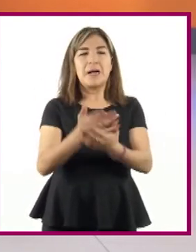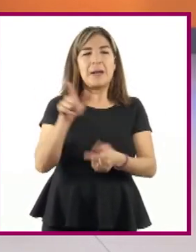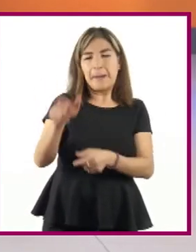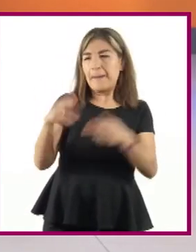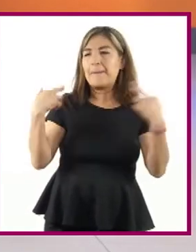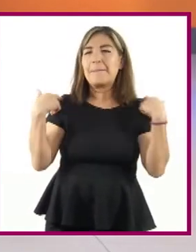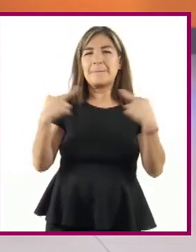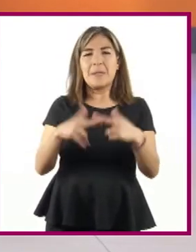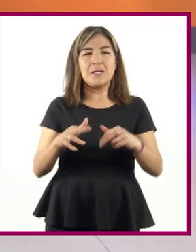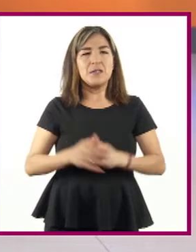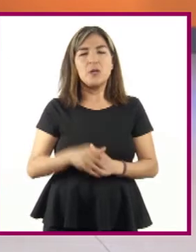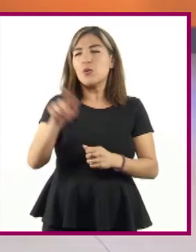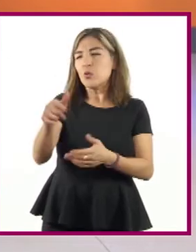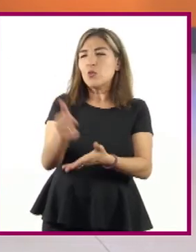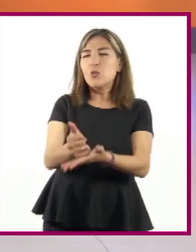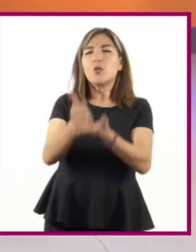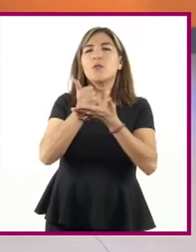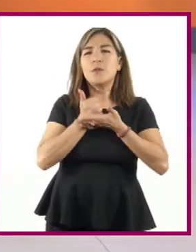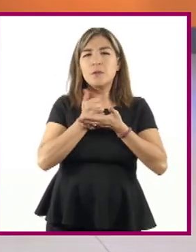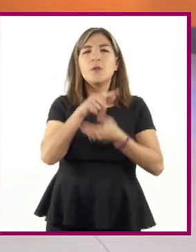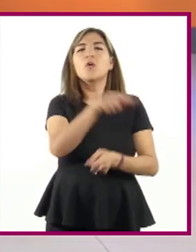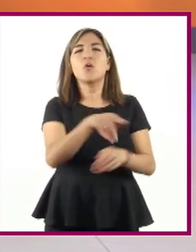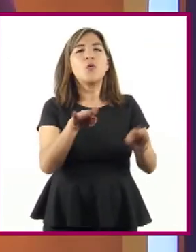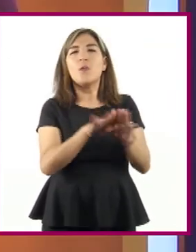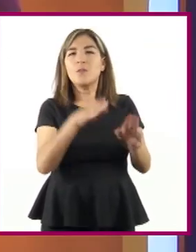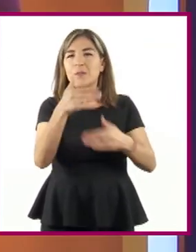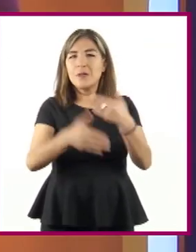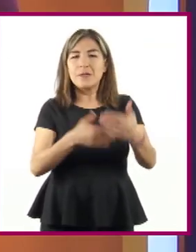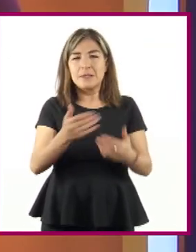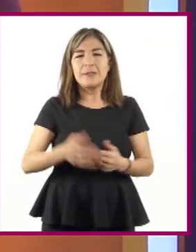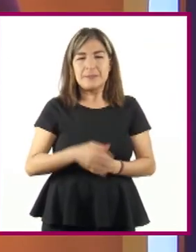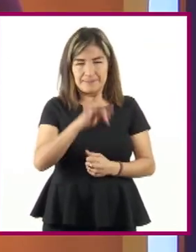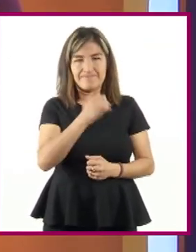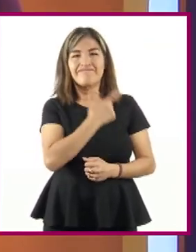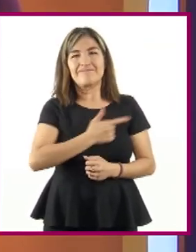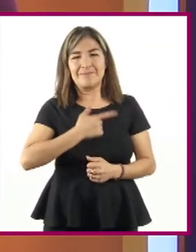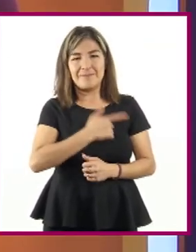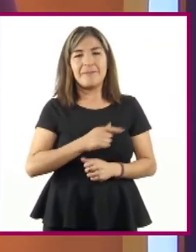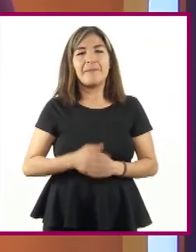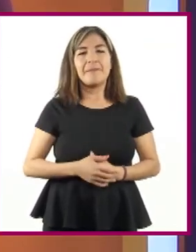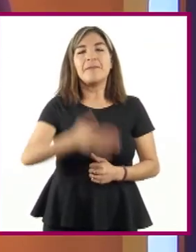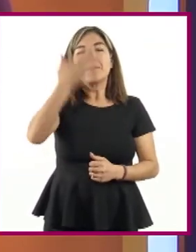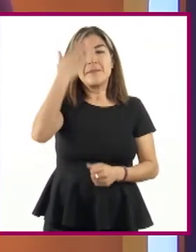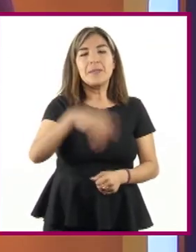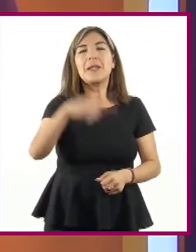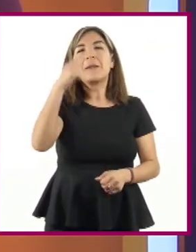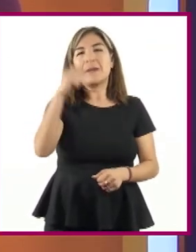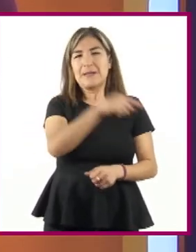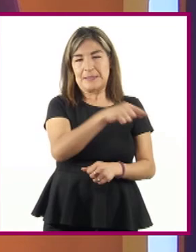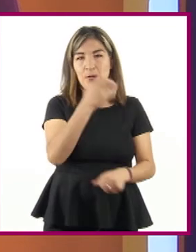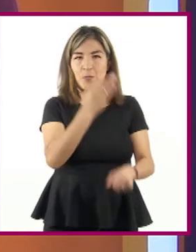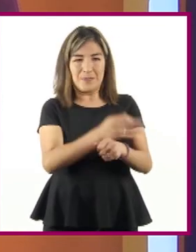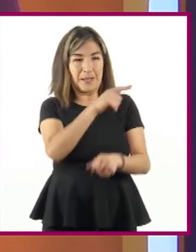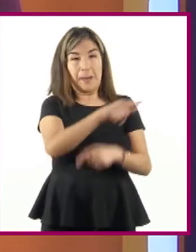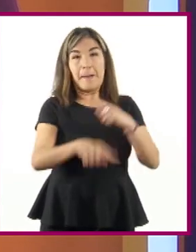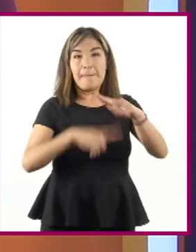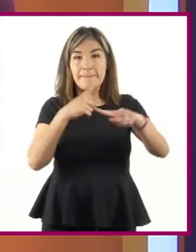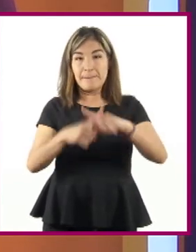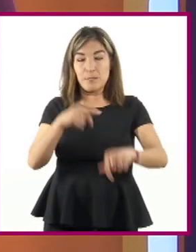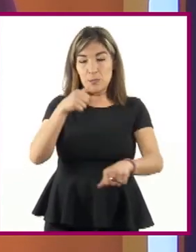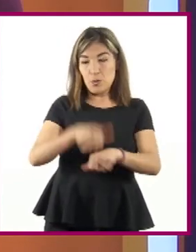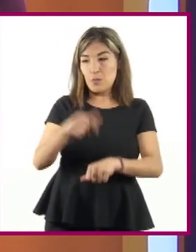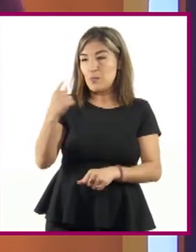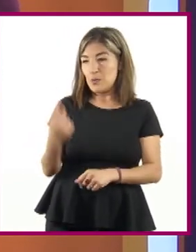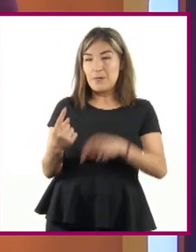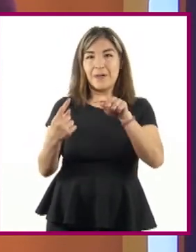Abel, que nos apoye con este procedimiento. Con mucho gusto, Leslie. Sabemos que para multiplicar un número mixto por un